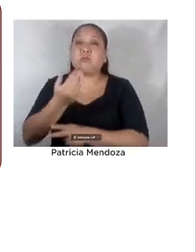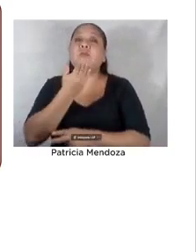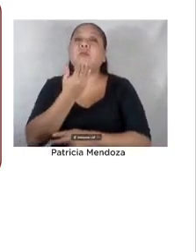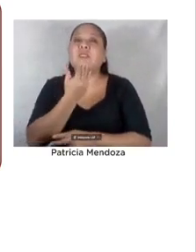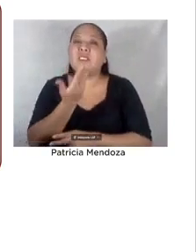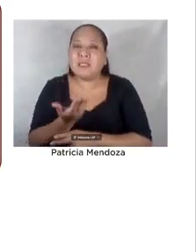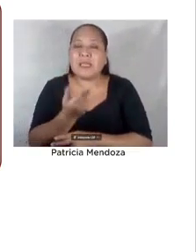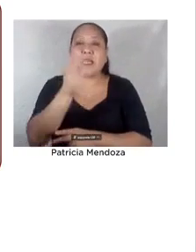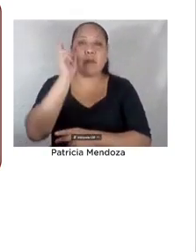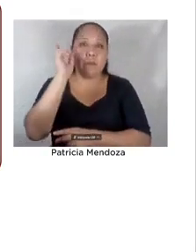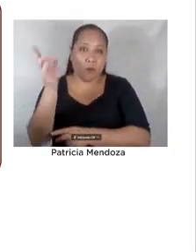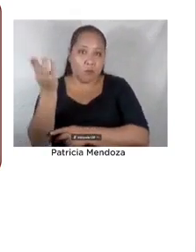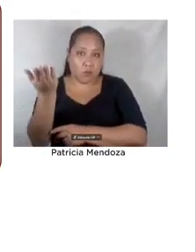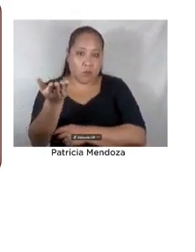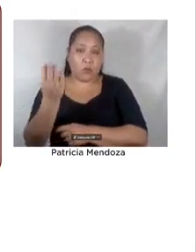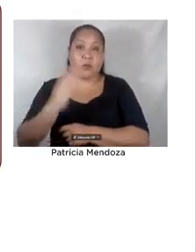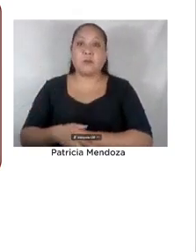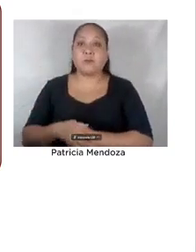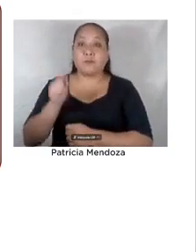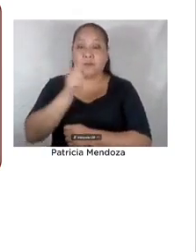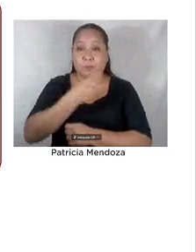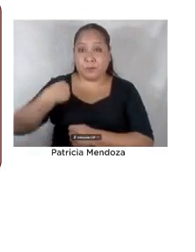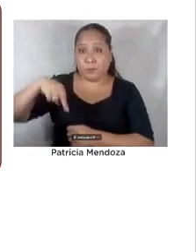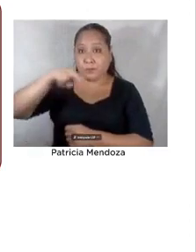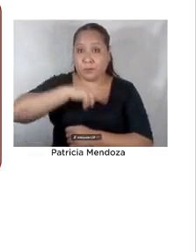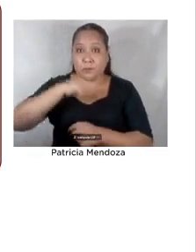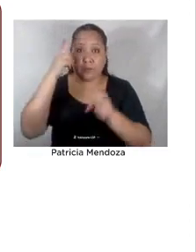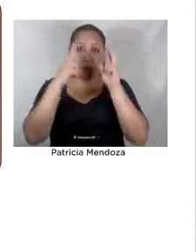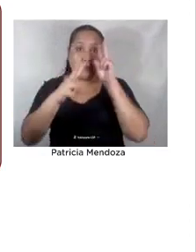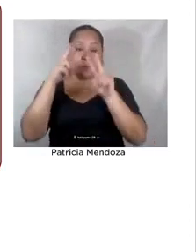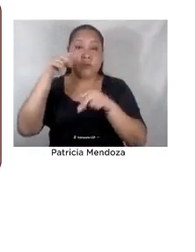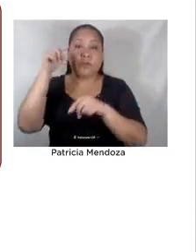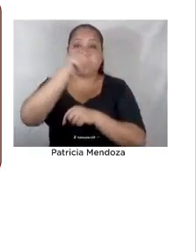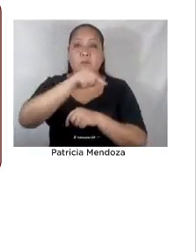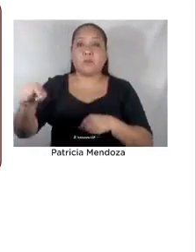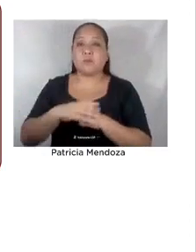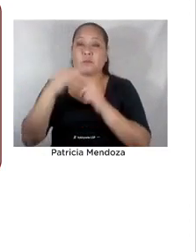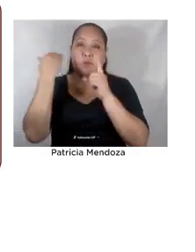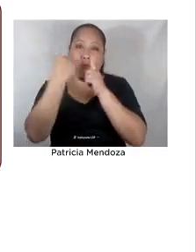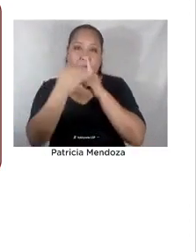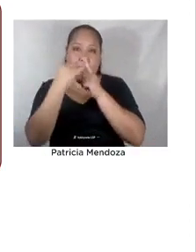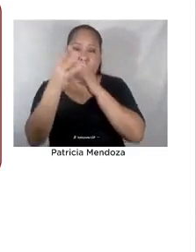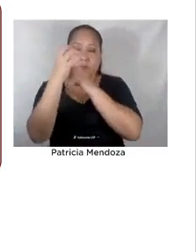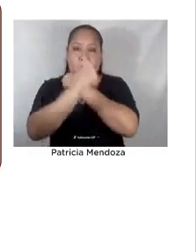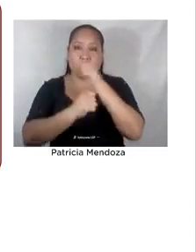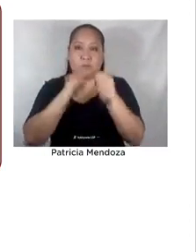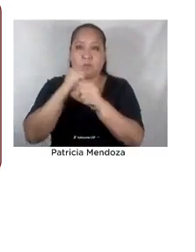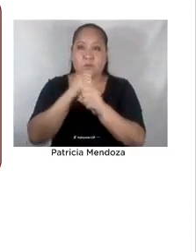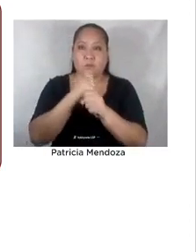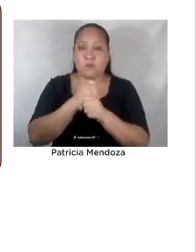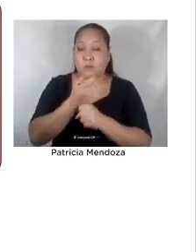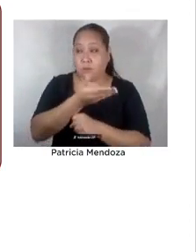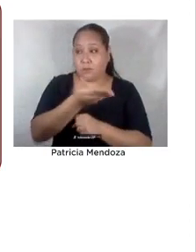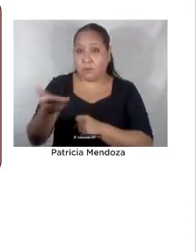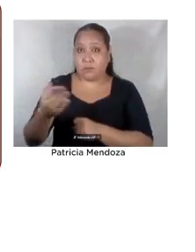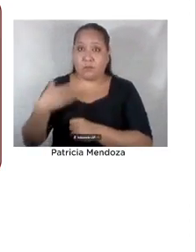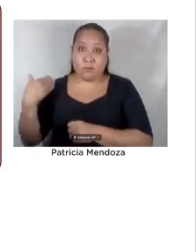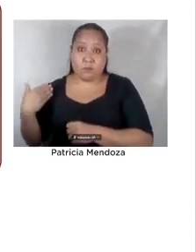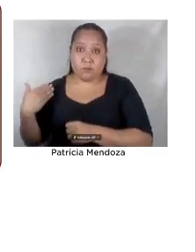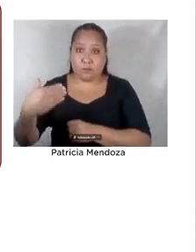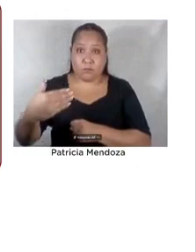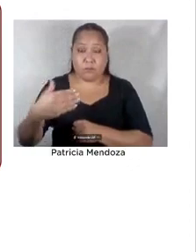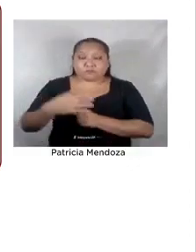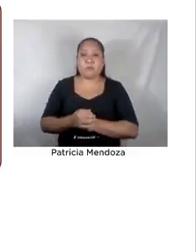Y parte de lo que hemos estado viendo en este medio año de trabajo es que se han estado incrementando un